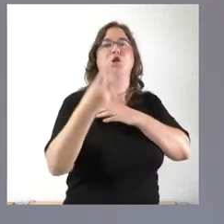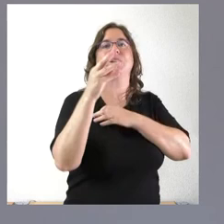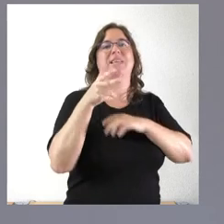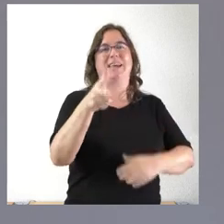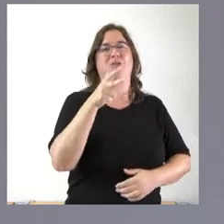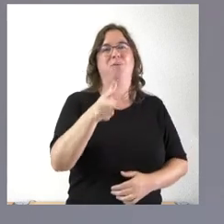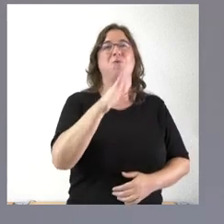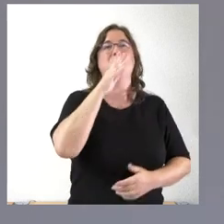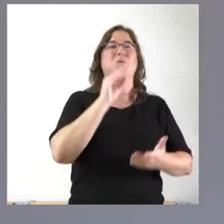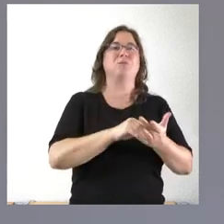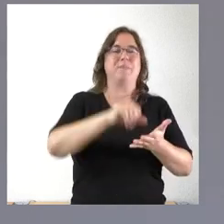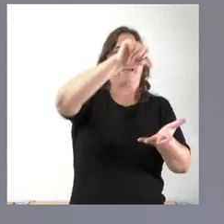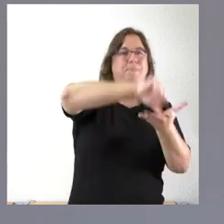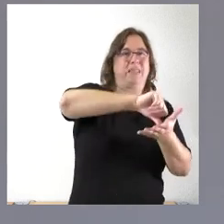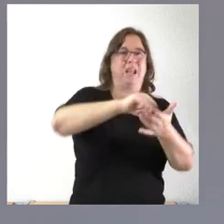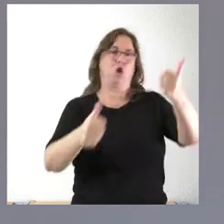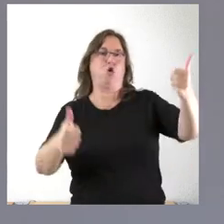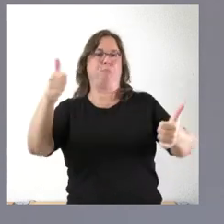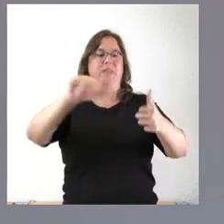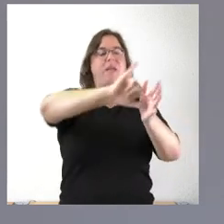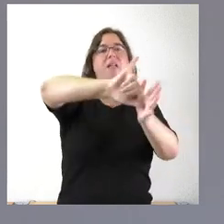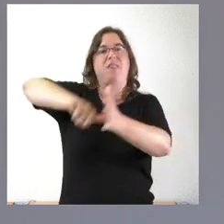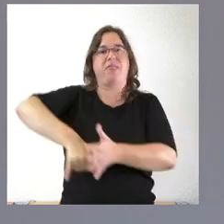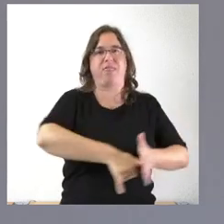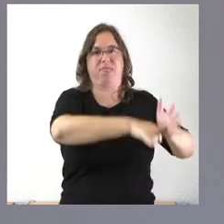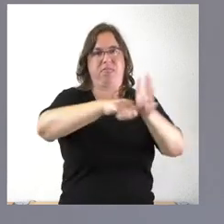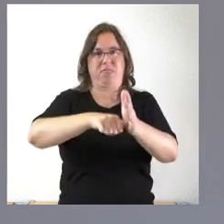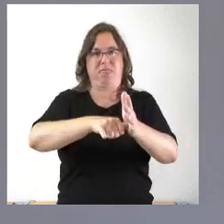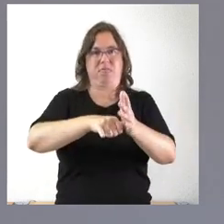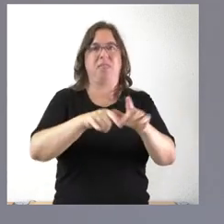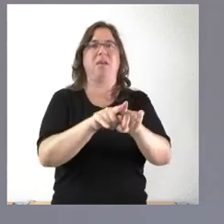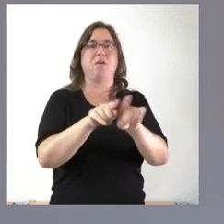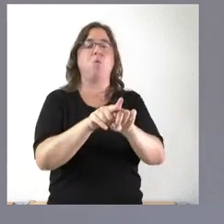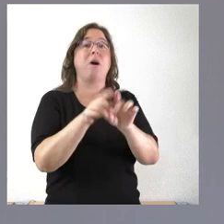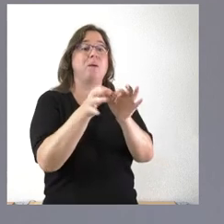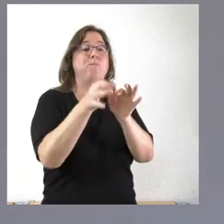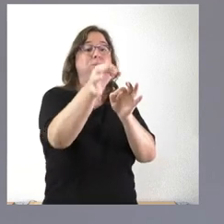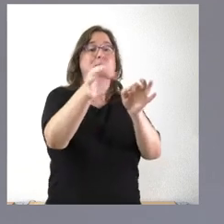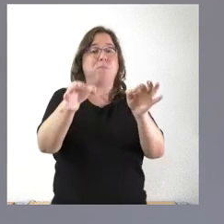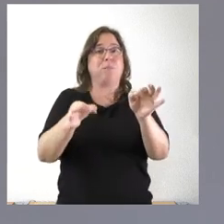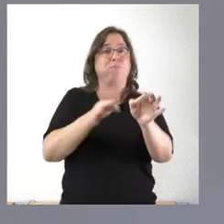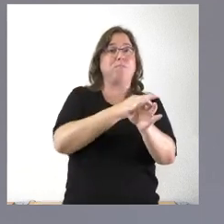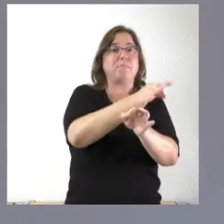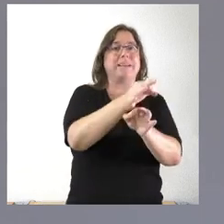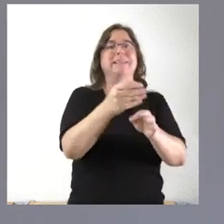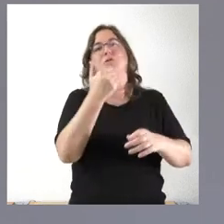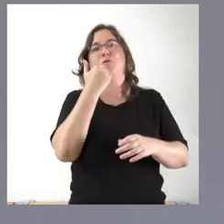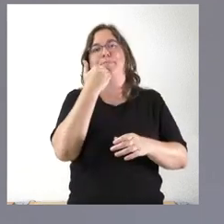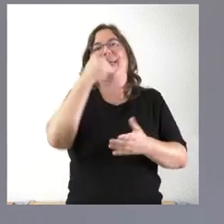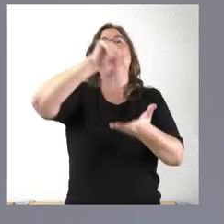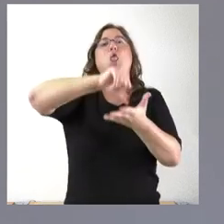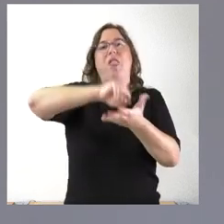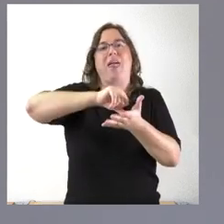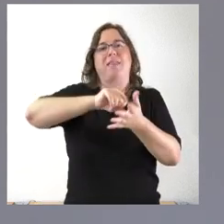muchas veces entre la capital de provincia y su alfoz. No se trata aquí de que municipios del alfoz, que tienen una consideración claramente urbana por su